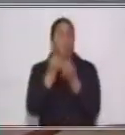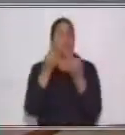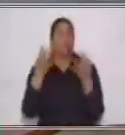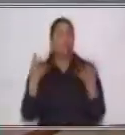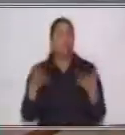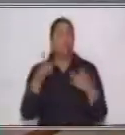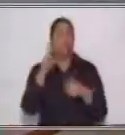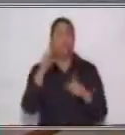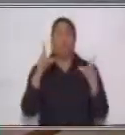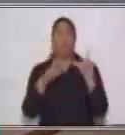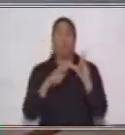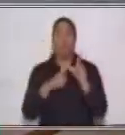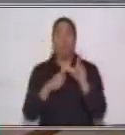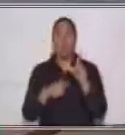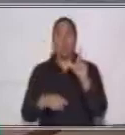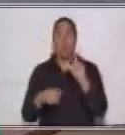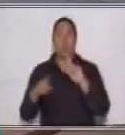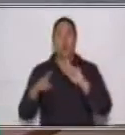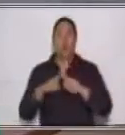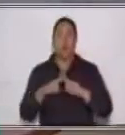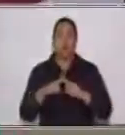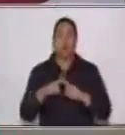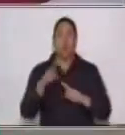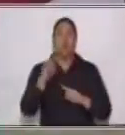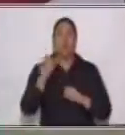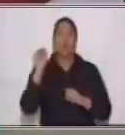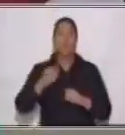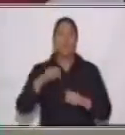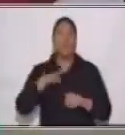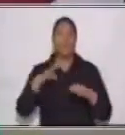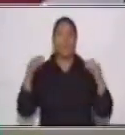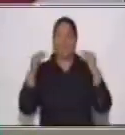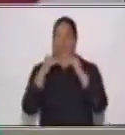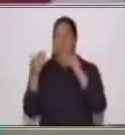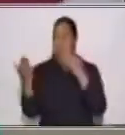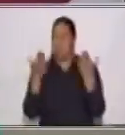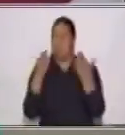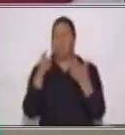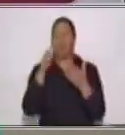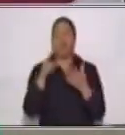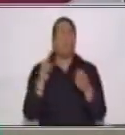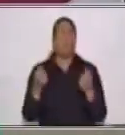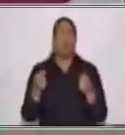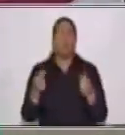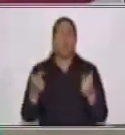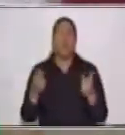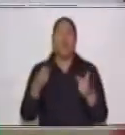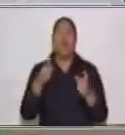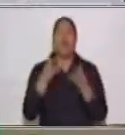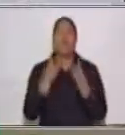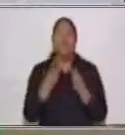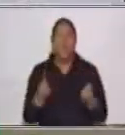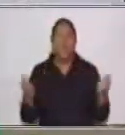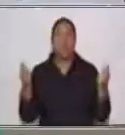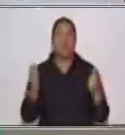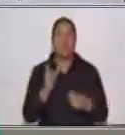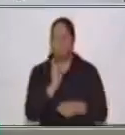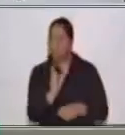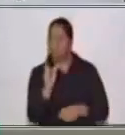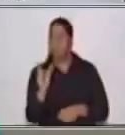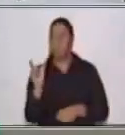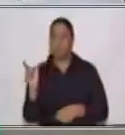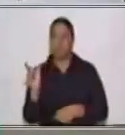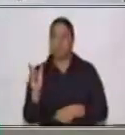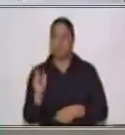que cumple la igualdad, lo que estamos haciendo es encontrando la solución de una ecuación. Si